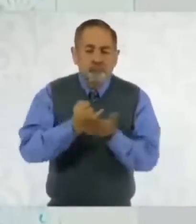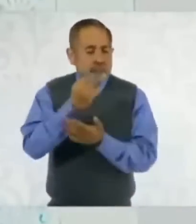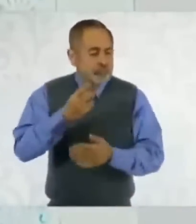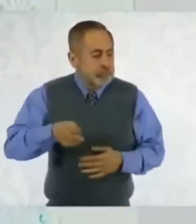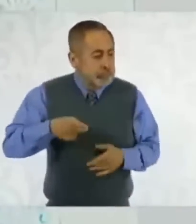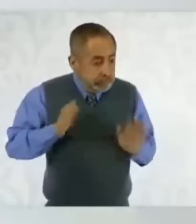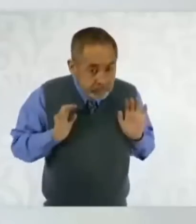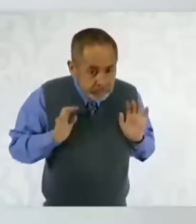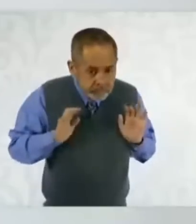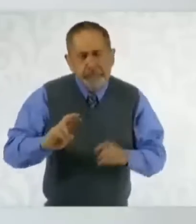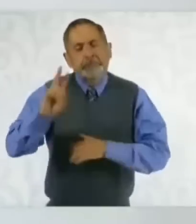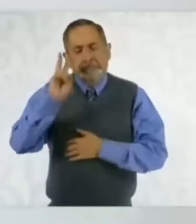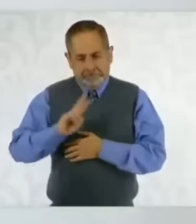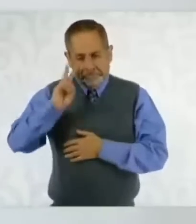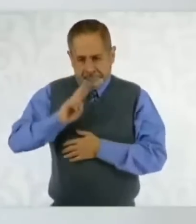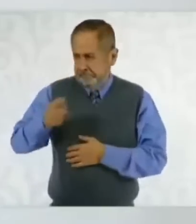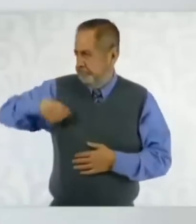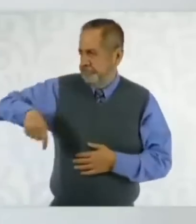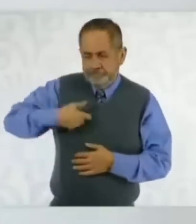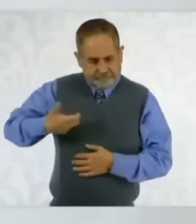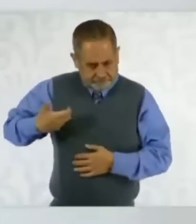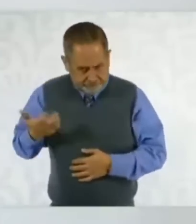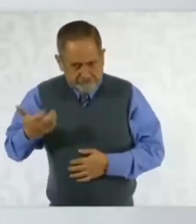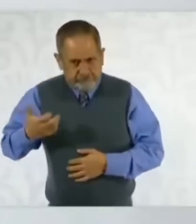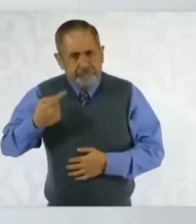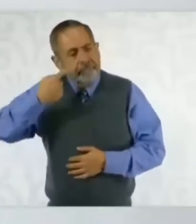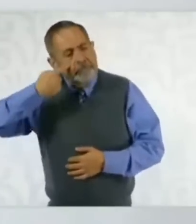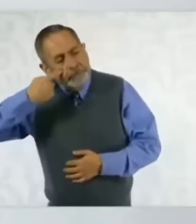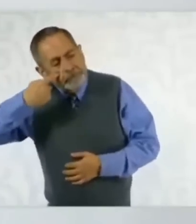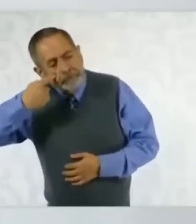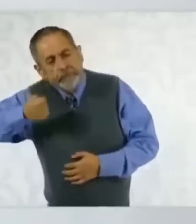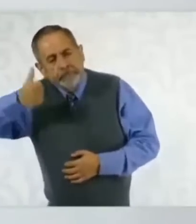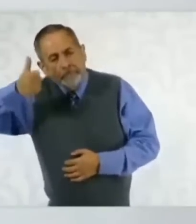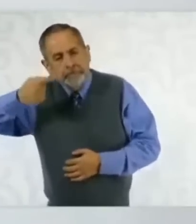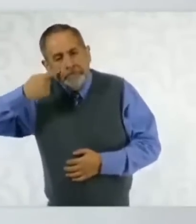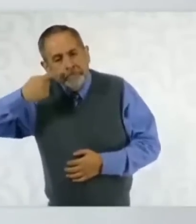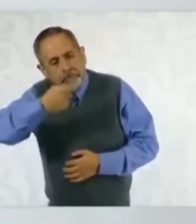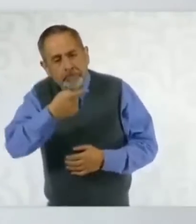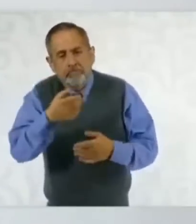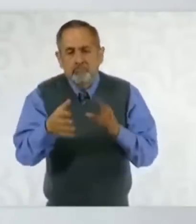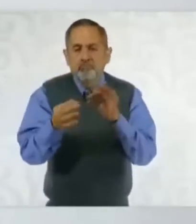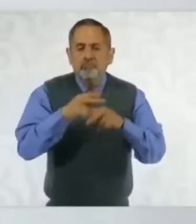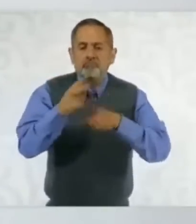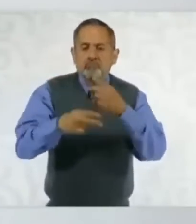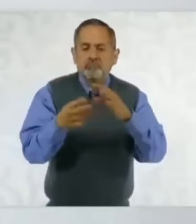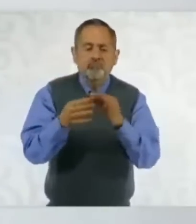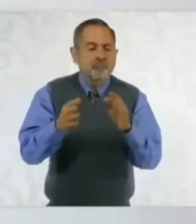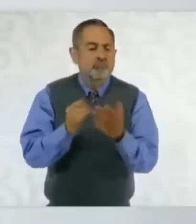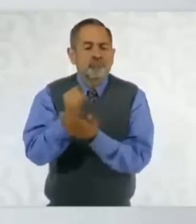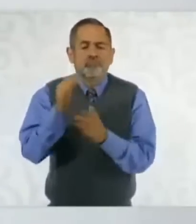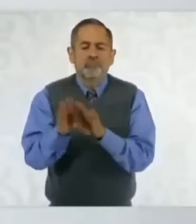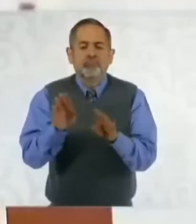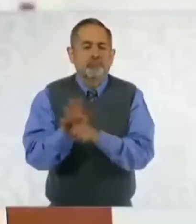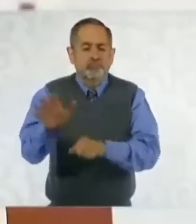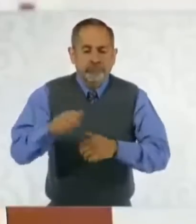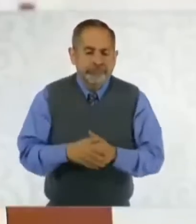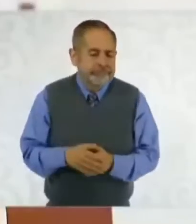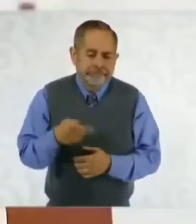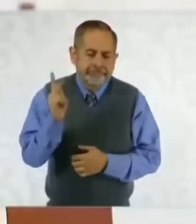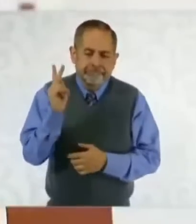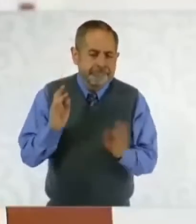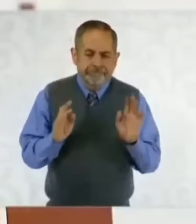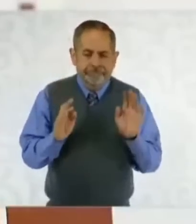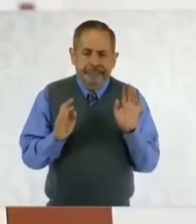ya nosotros podremos decidir o hacer un planteamiento. Pero no